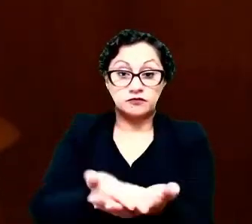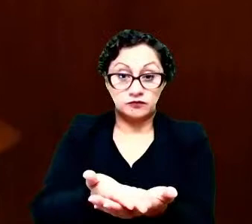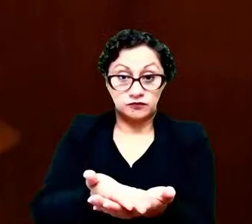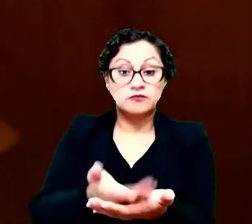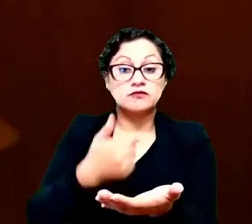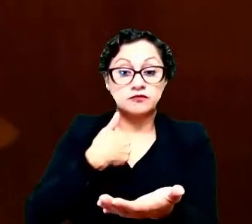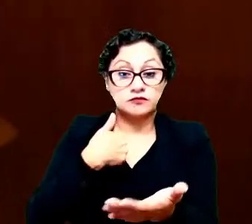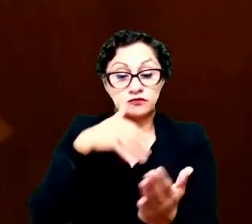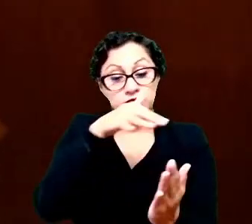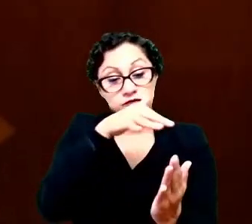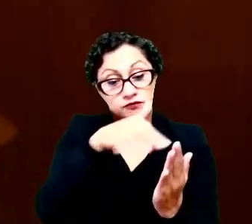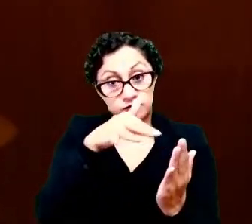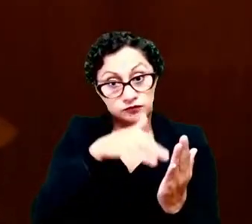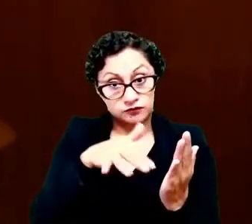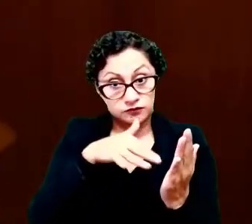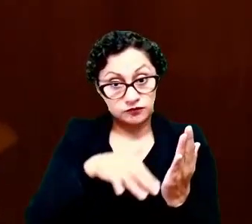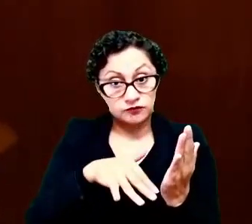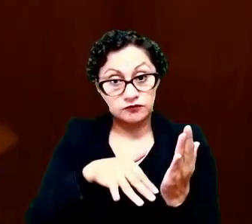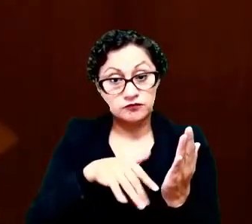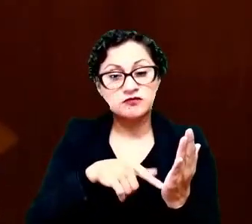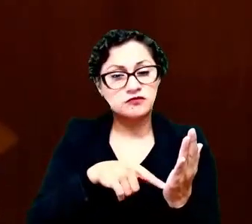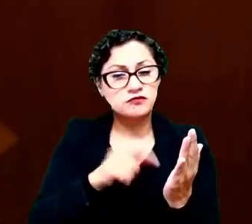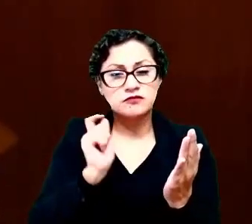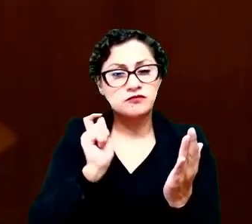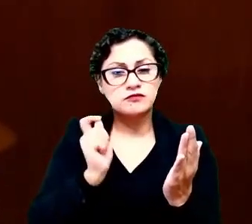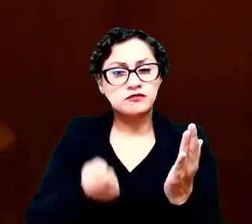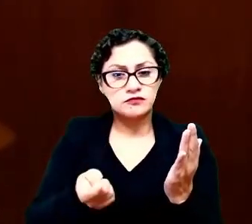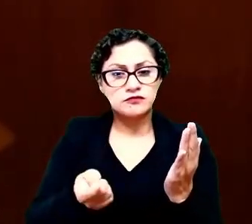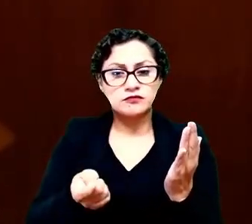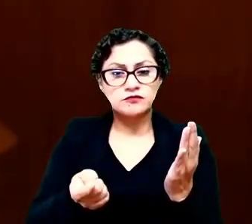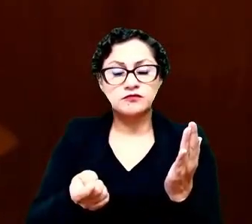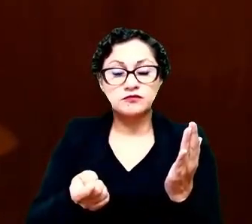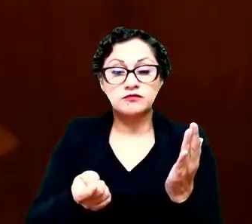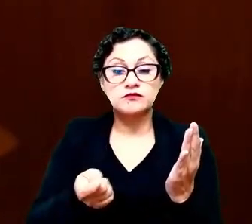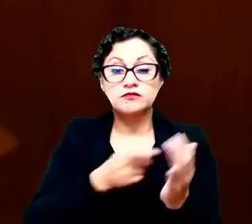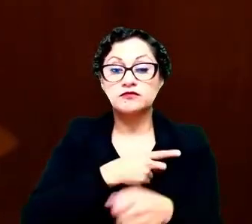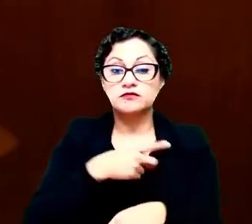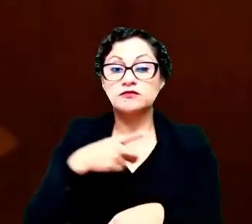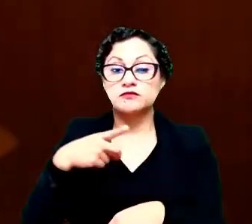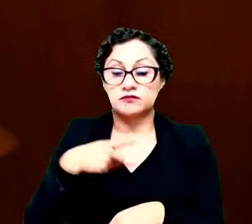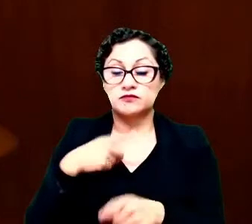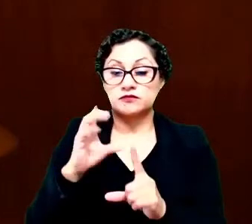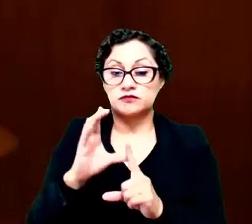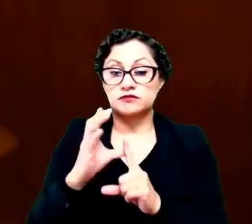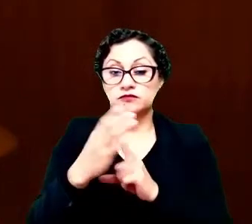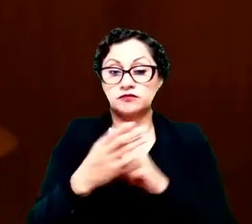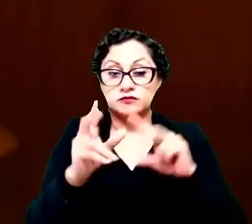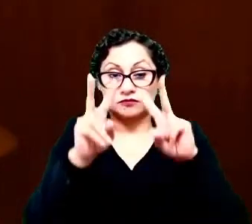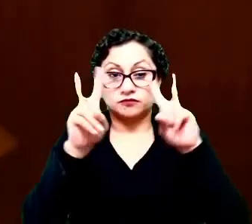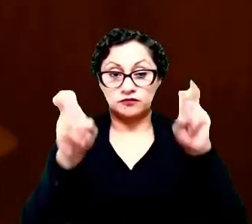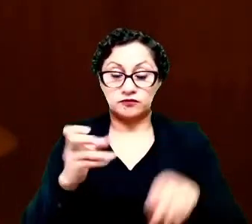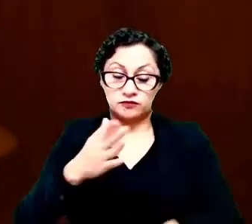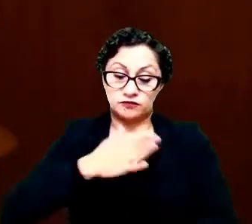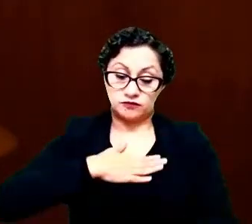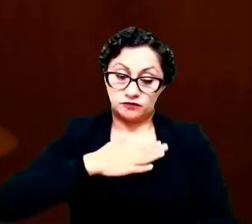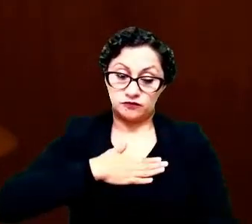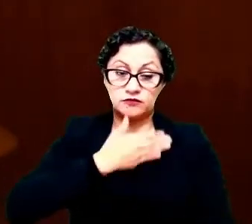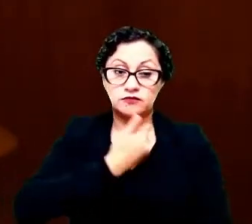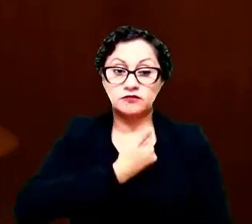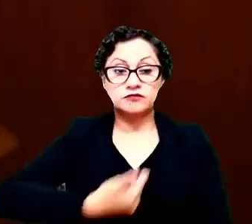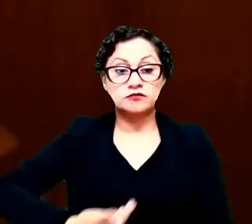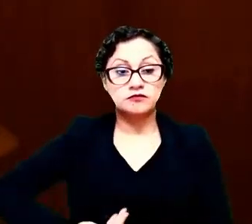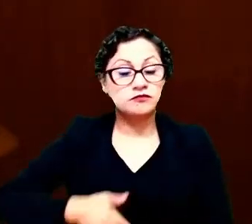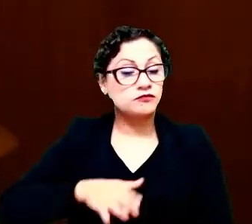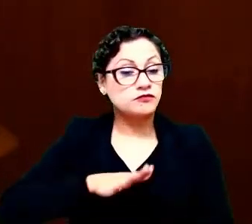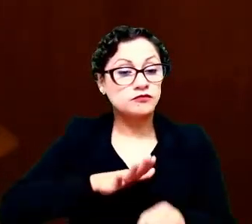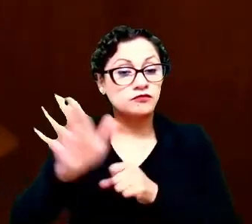cual le habré de dar lectura tiene mucho que ver con la comisión que una servidora preside que es la comisión de la